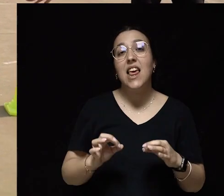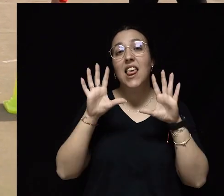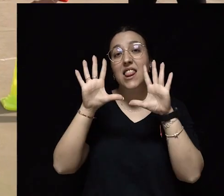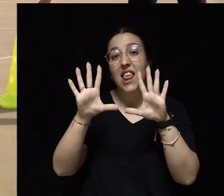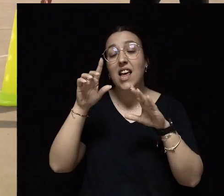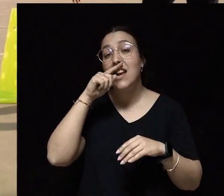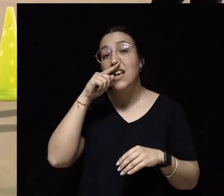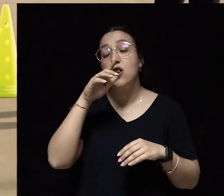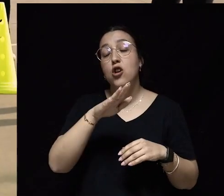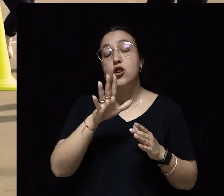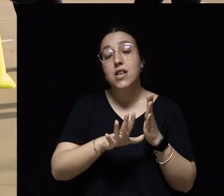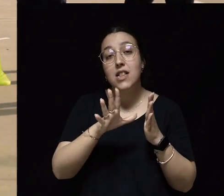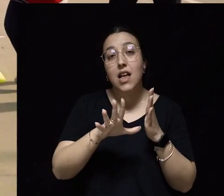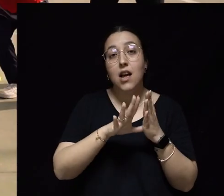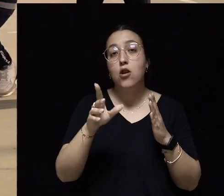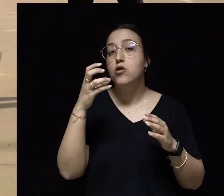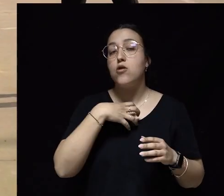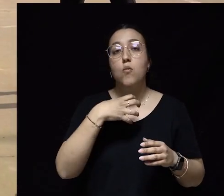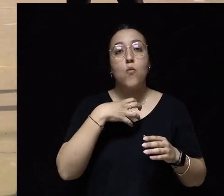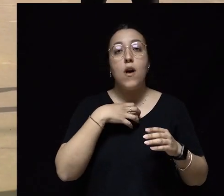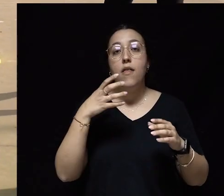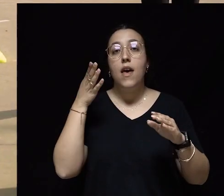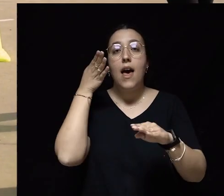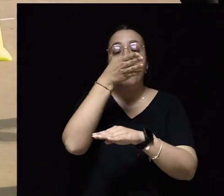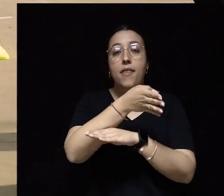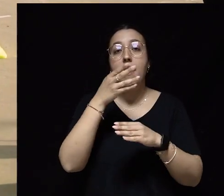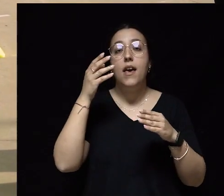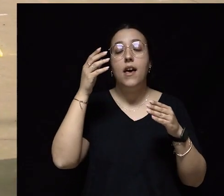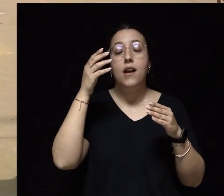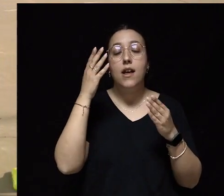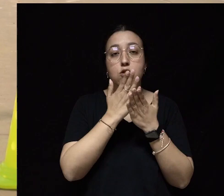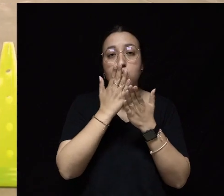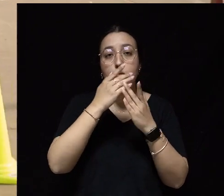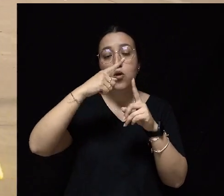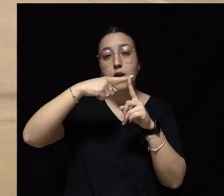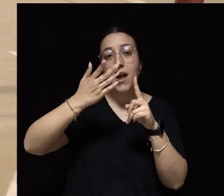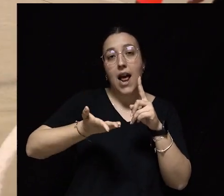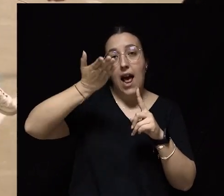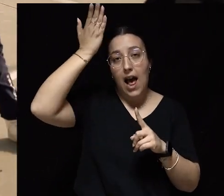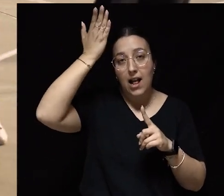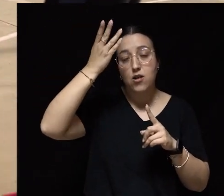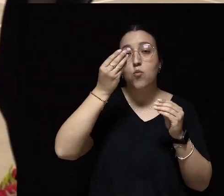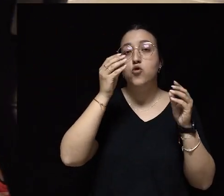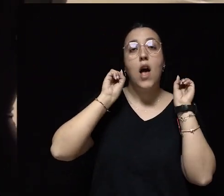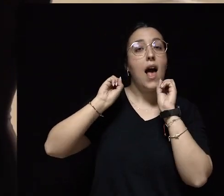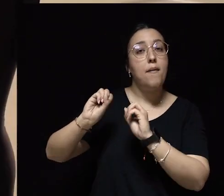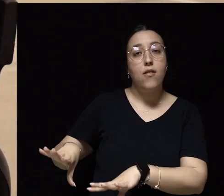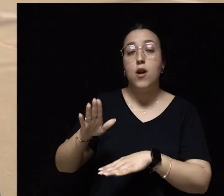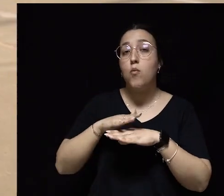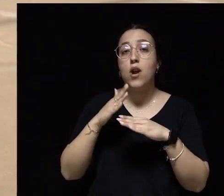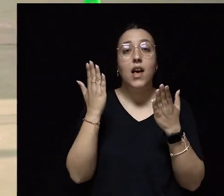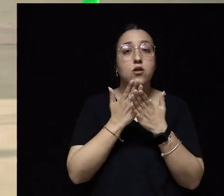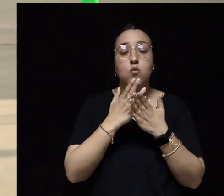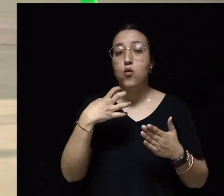educación obligatoria. Definitivamente, en el caso de la comunidad gitana, se le está negando un derecho a una educación